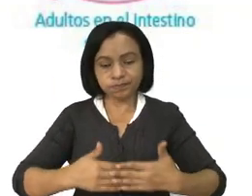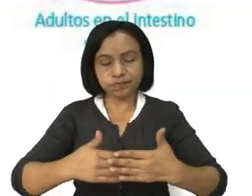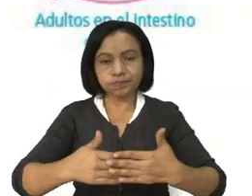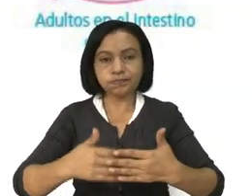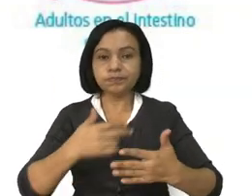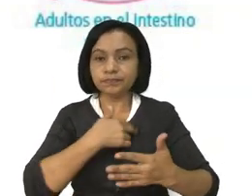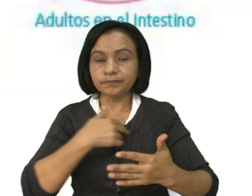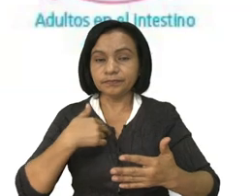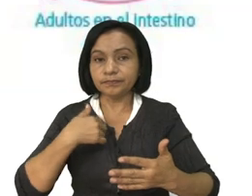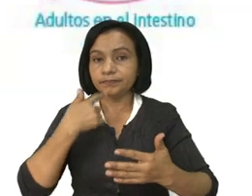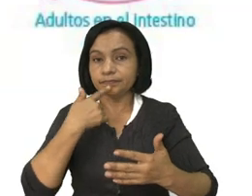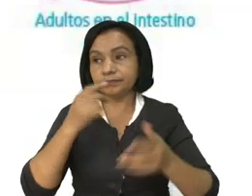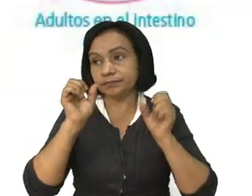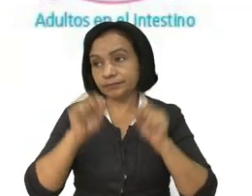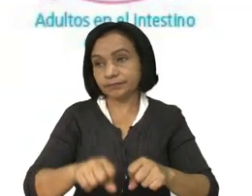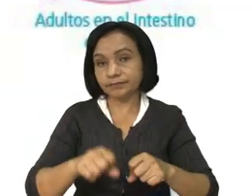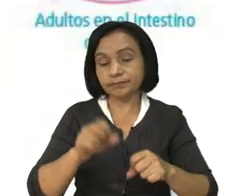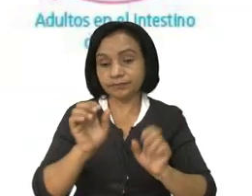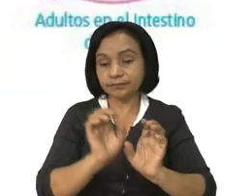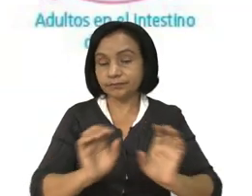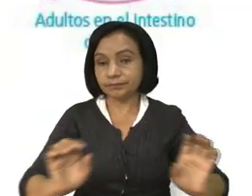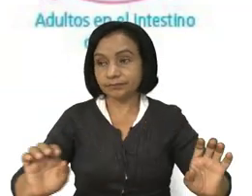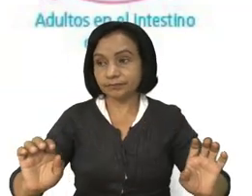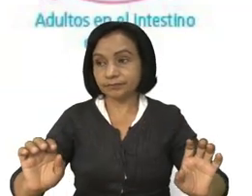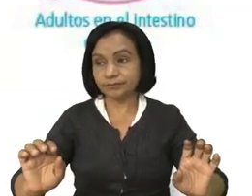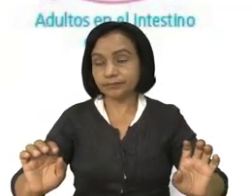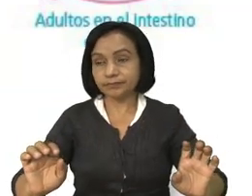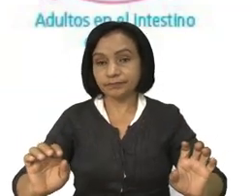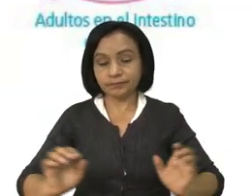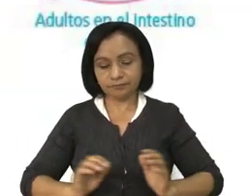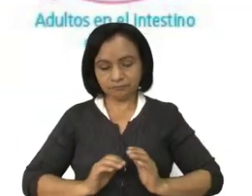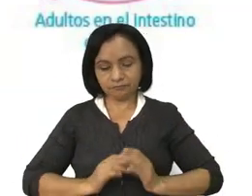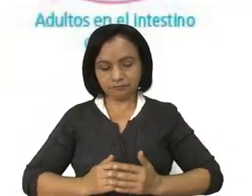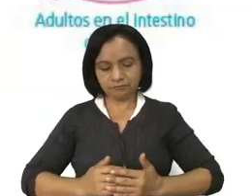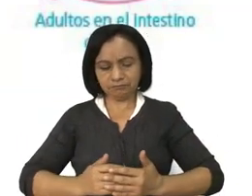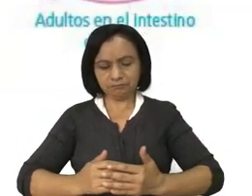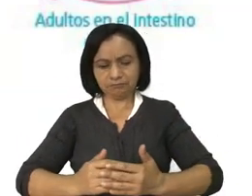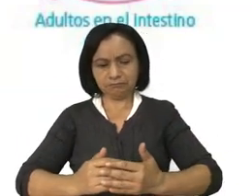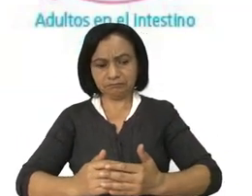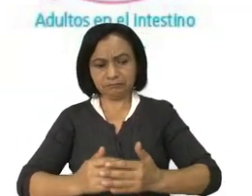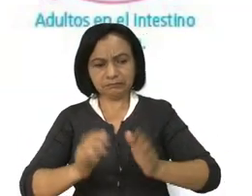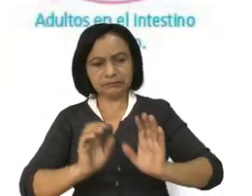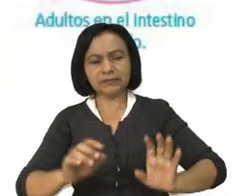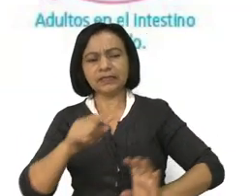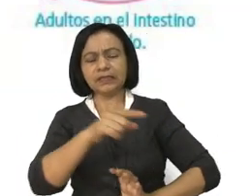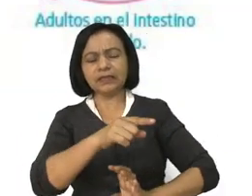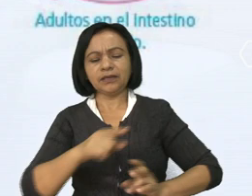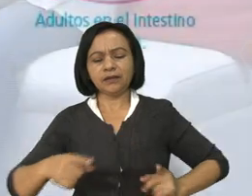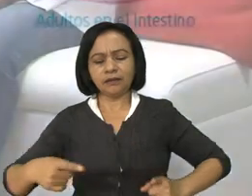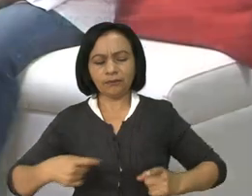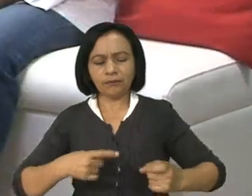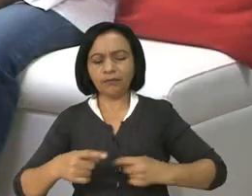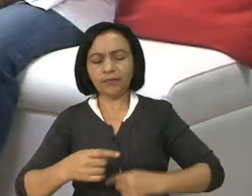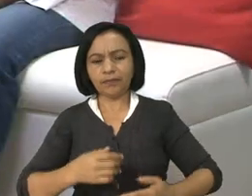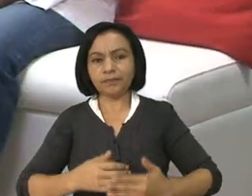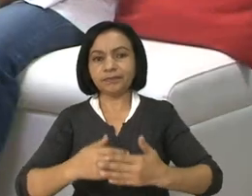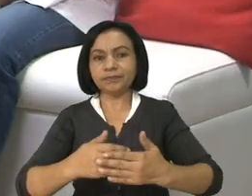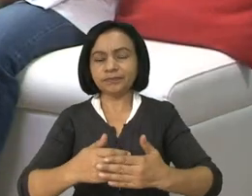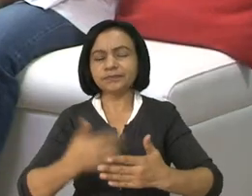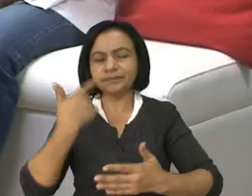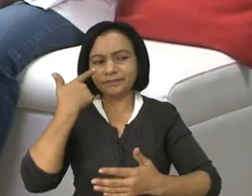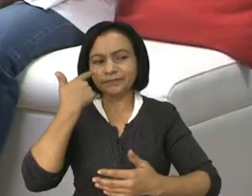decimos popularmente. Generalmente miramos a los niños que tiene la barriga grande, entonces dice, él tiene parásitos. La gente pues